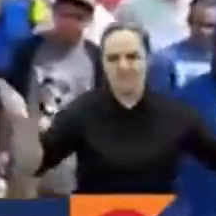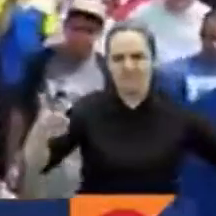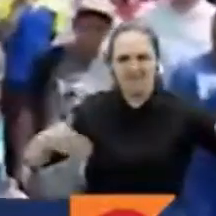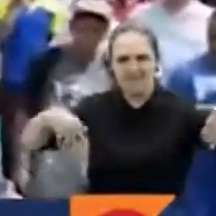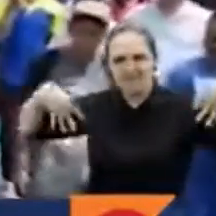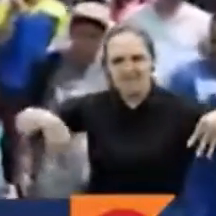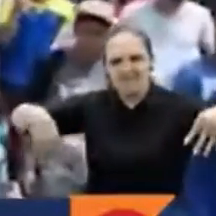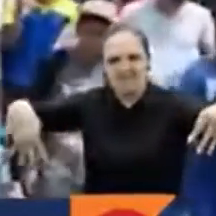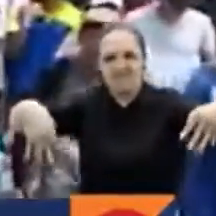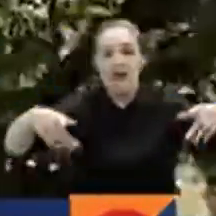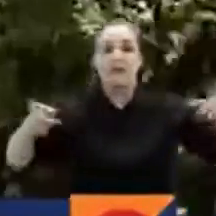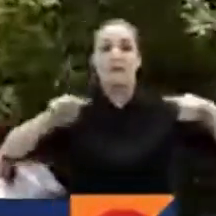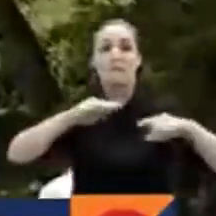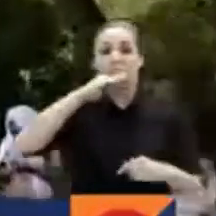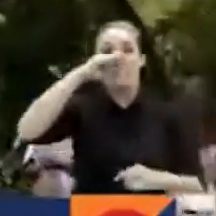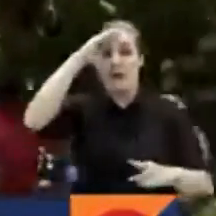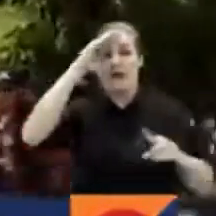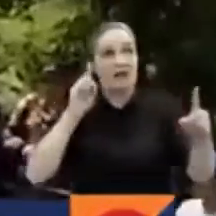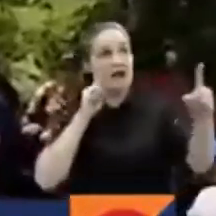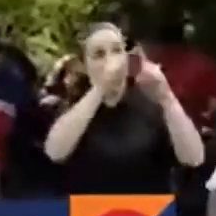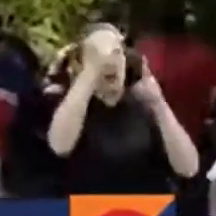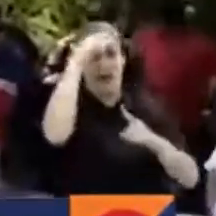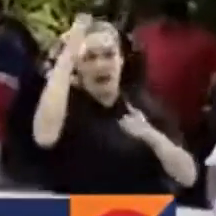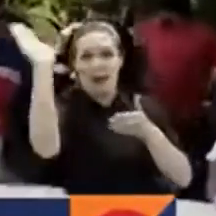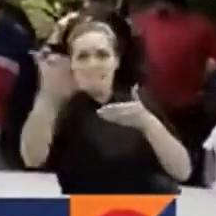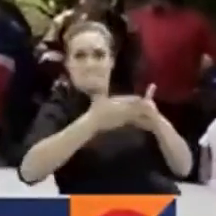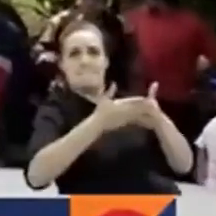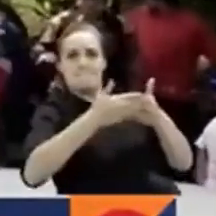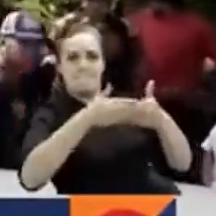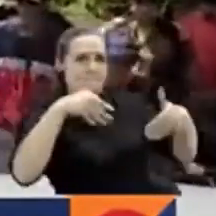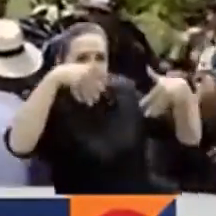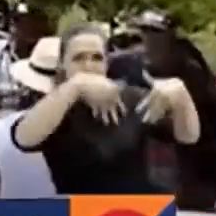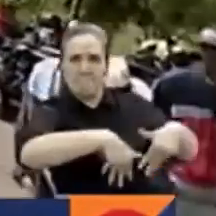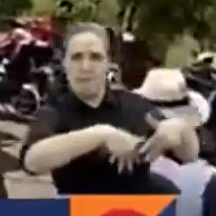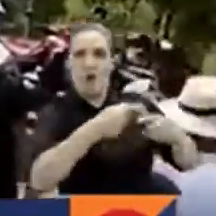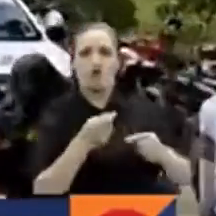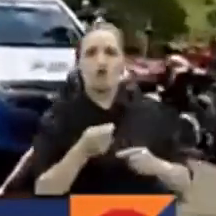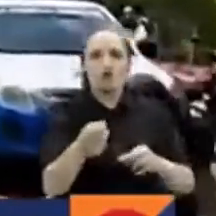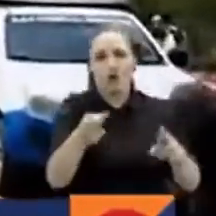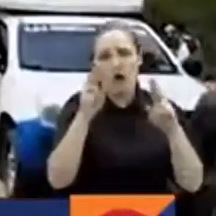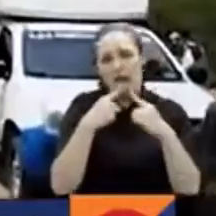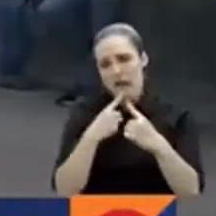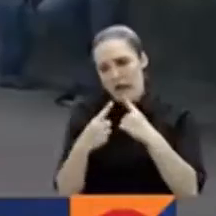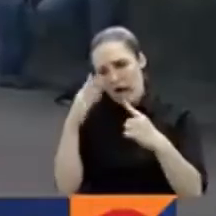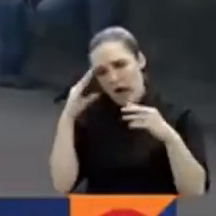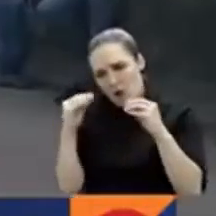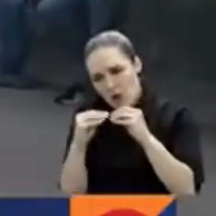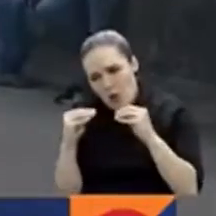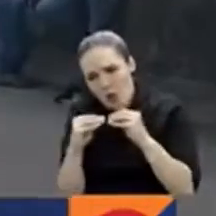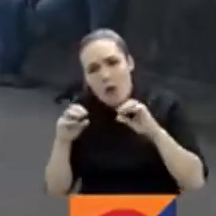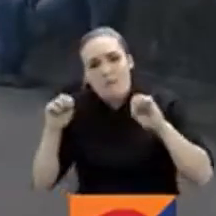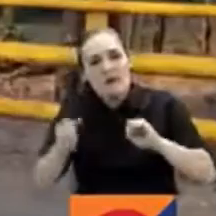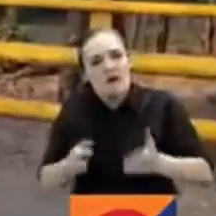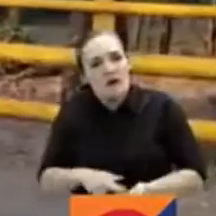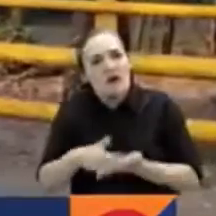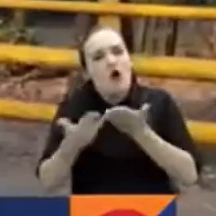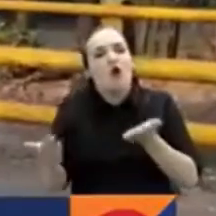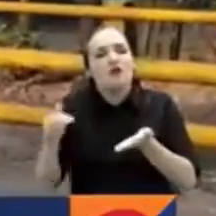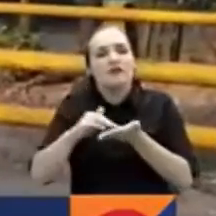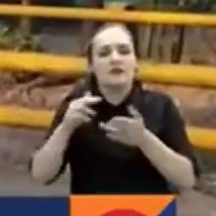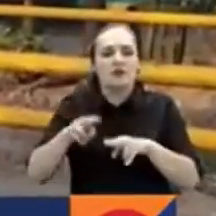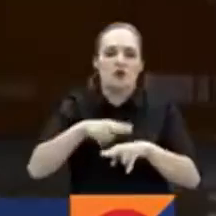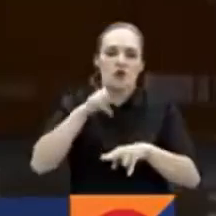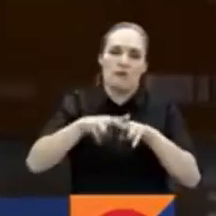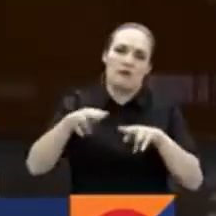incluida la carretera que de Medellín conduce a Cartagena. Se espera que en las próximas horas haya un acuerdo con los manifestantes que permita retomar la normalidad en este